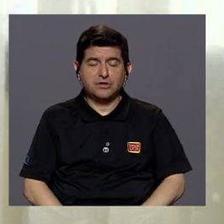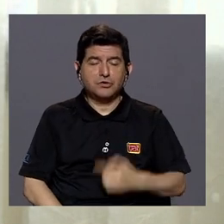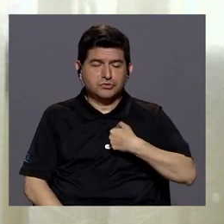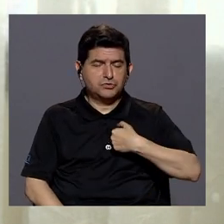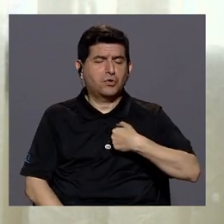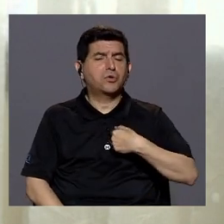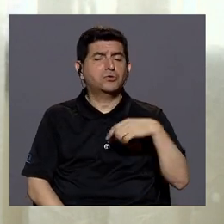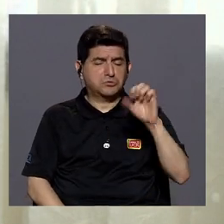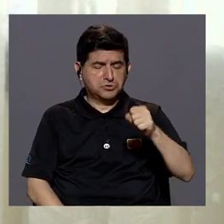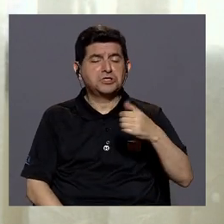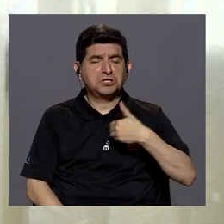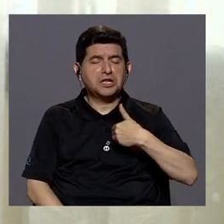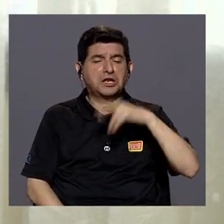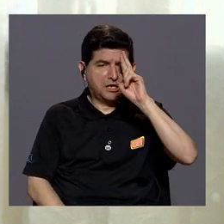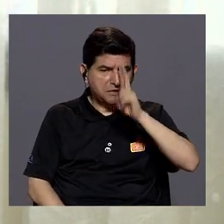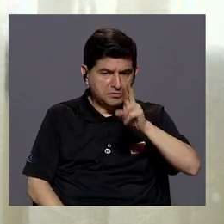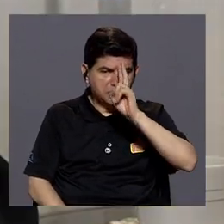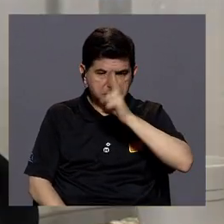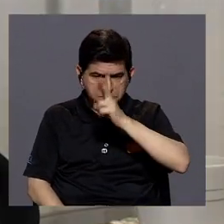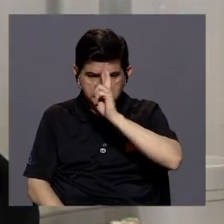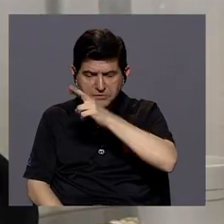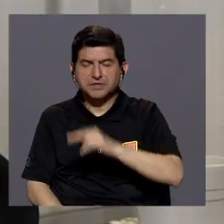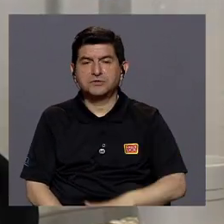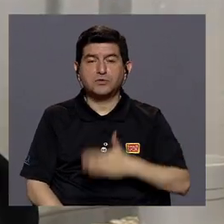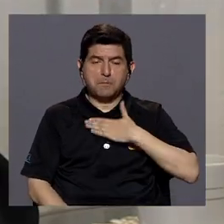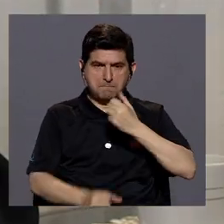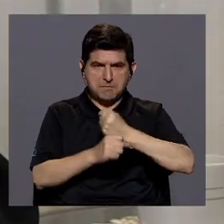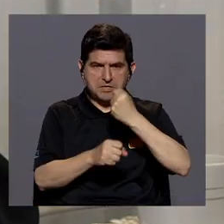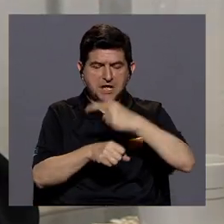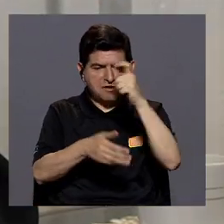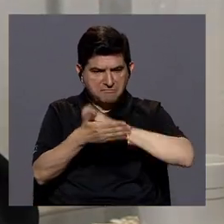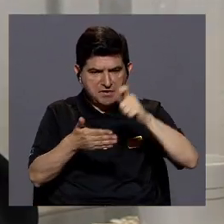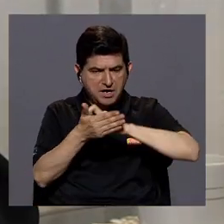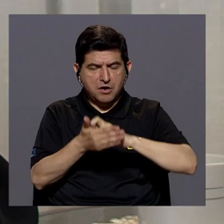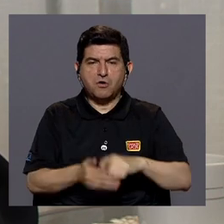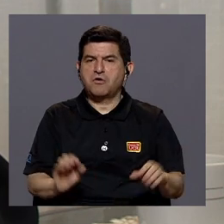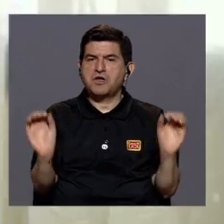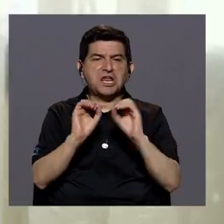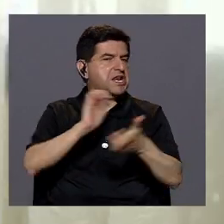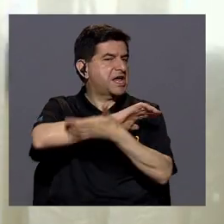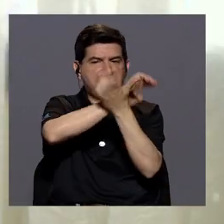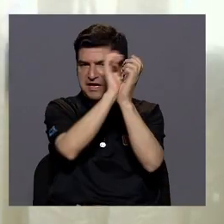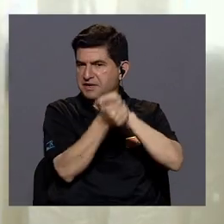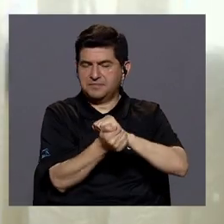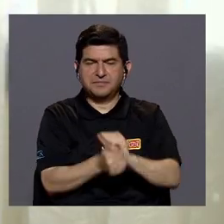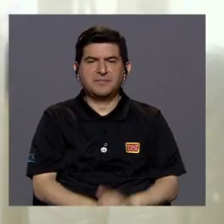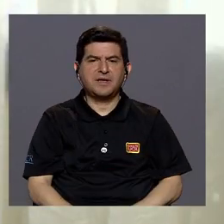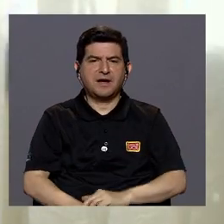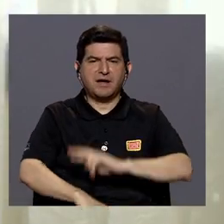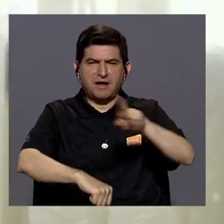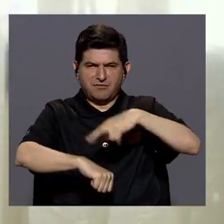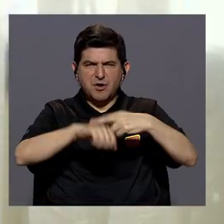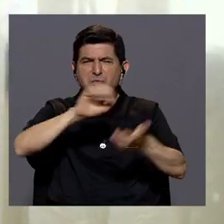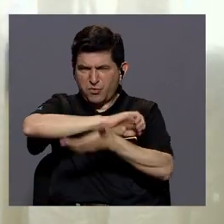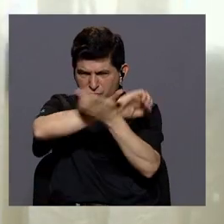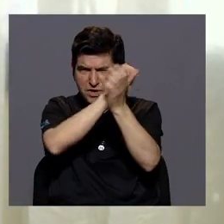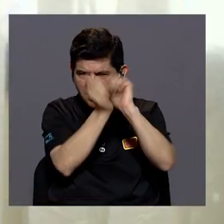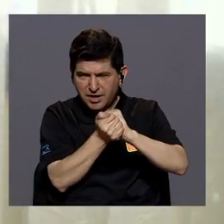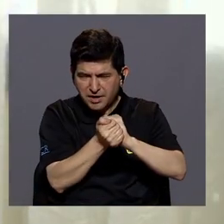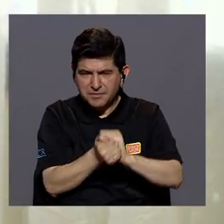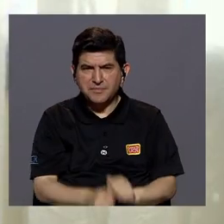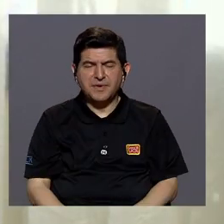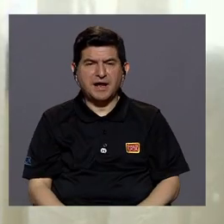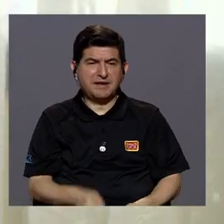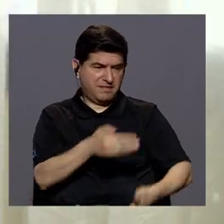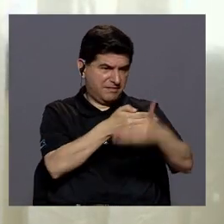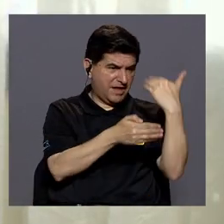respetado. Y lo que yo hago, lo escribo, no me cambia en la letra. ¿La República ha cambiado mucho de la que era a la que